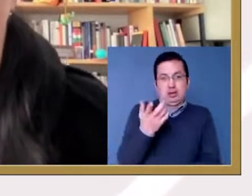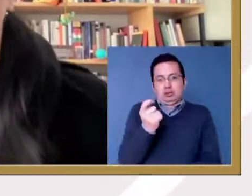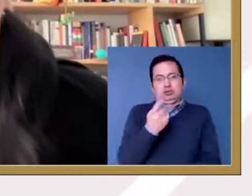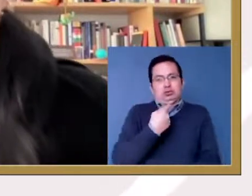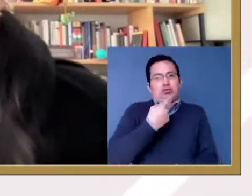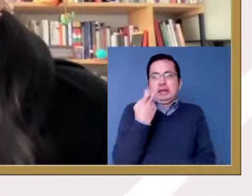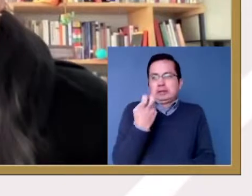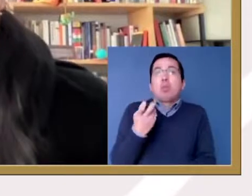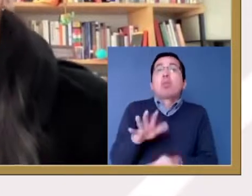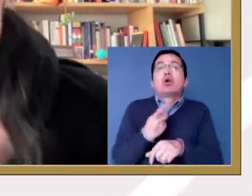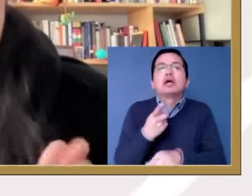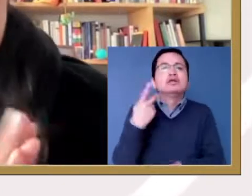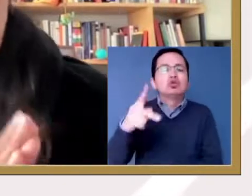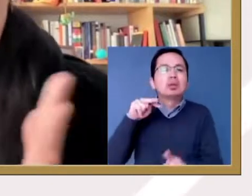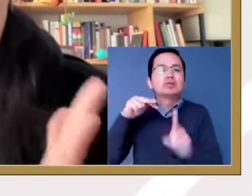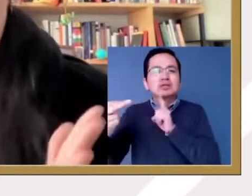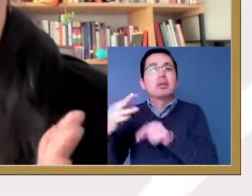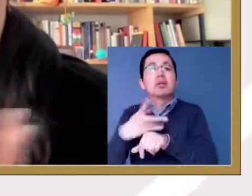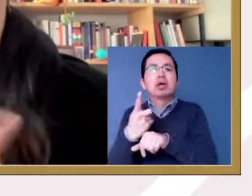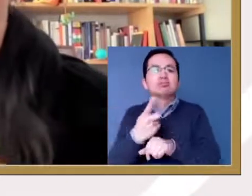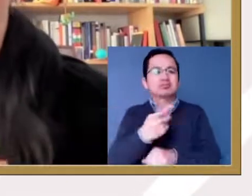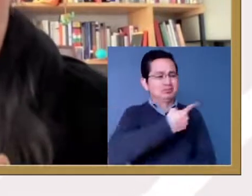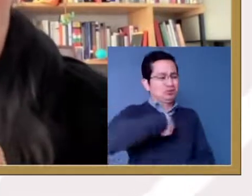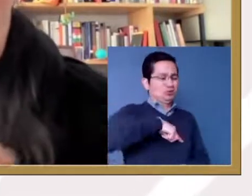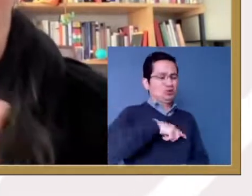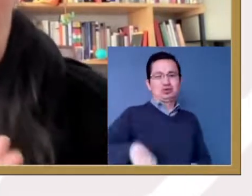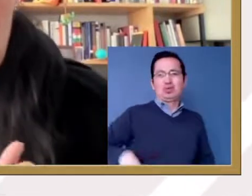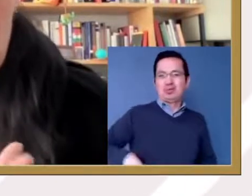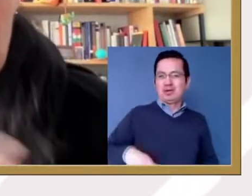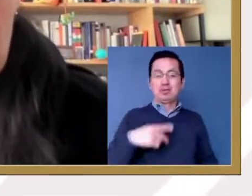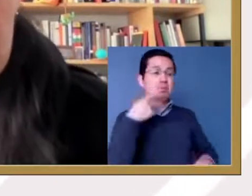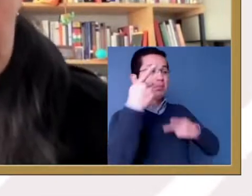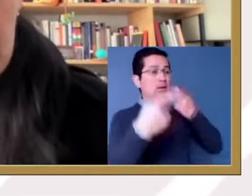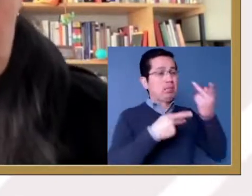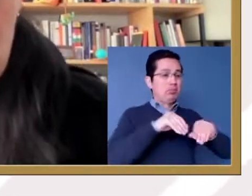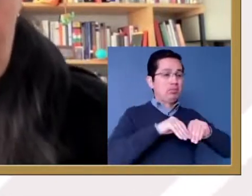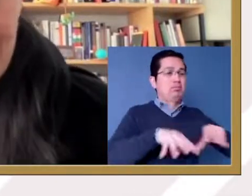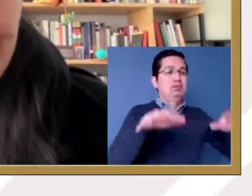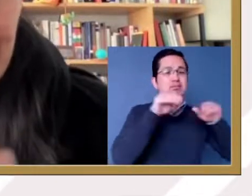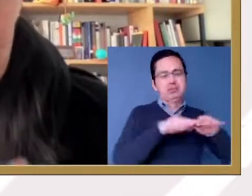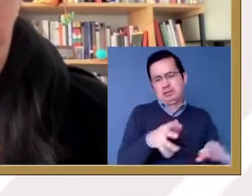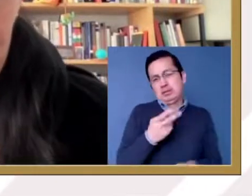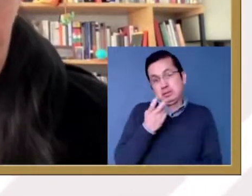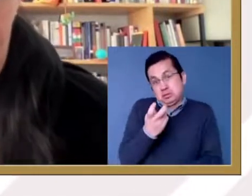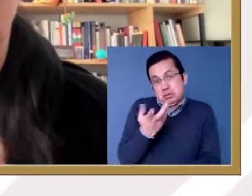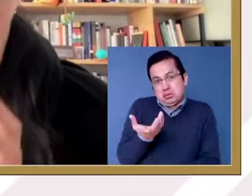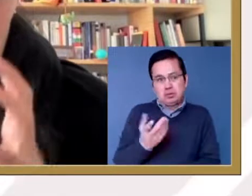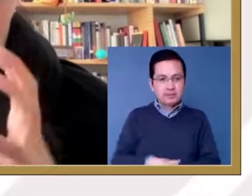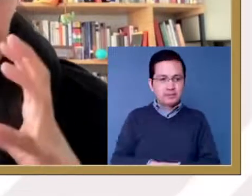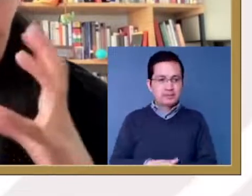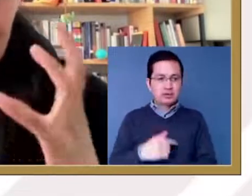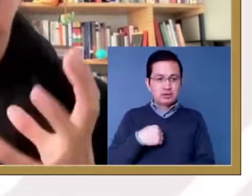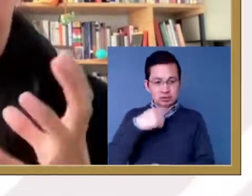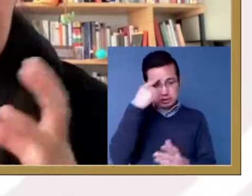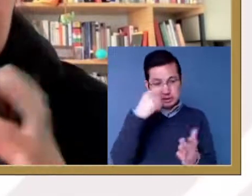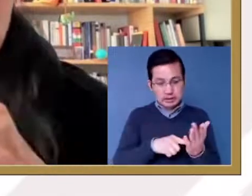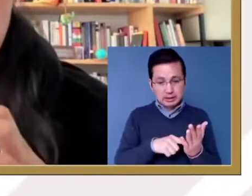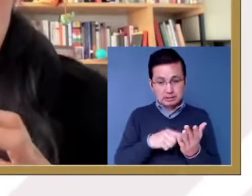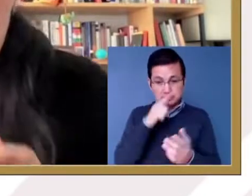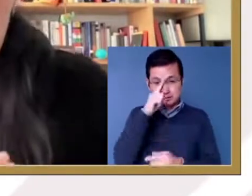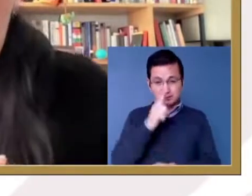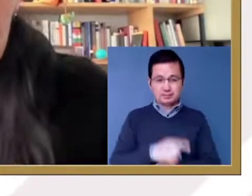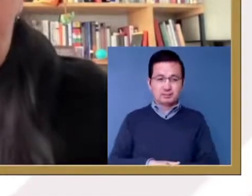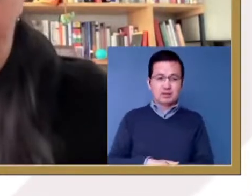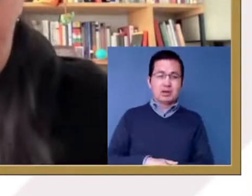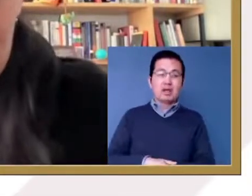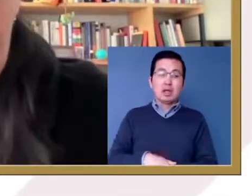¿no? Entonces, para no adelantarme con los otros módulos, lo último que yo diría en esta sección es que el otro dato